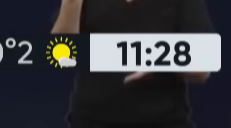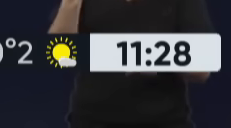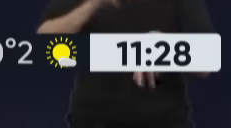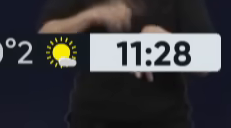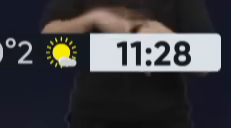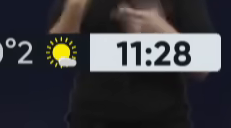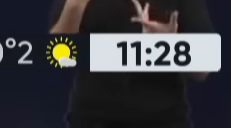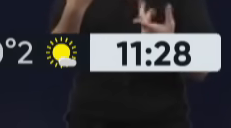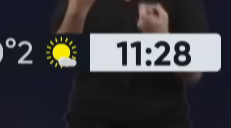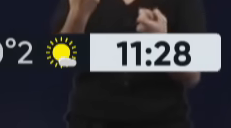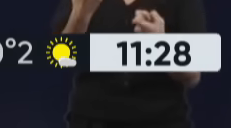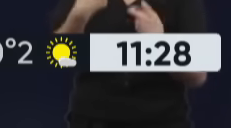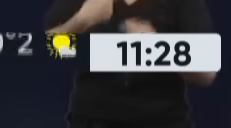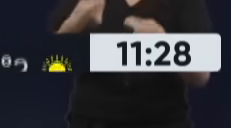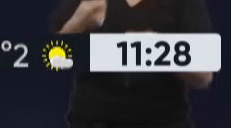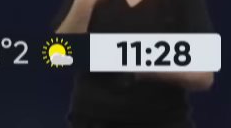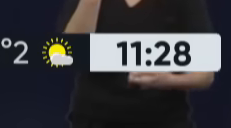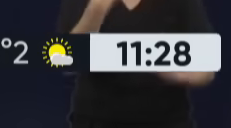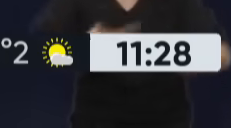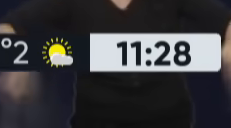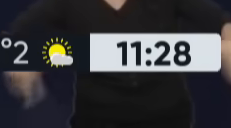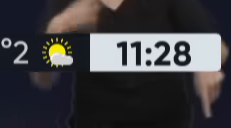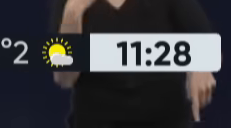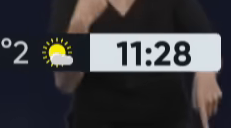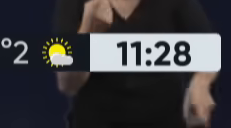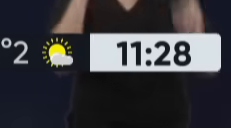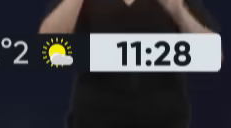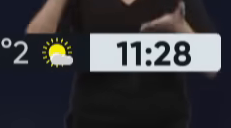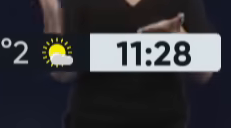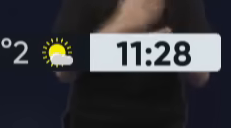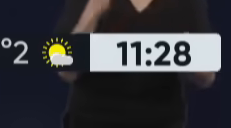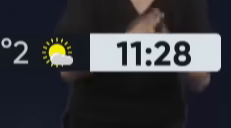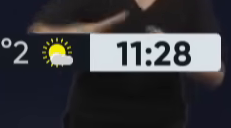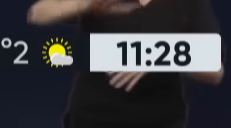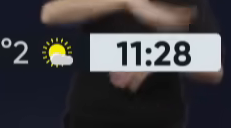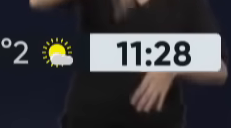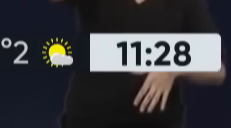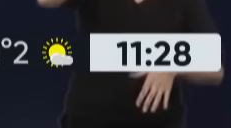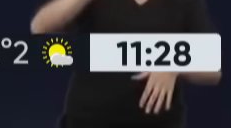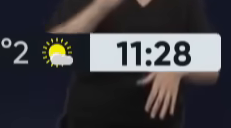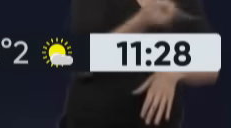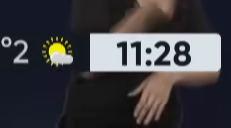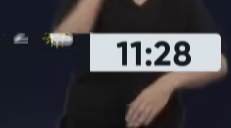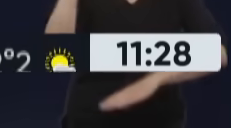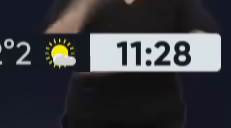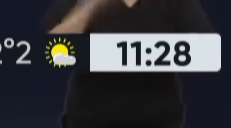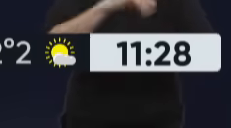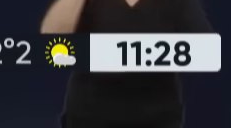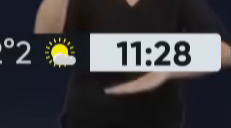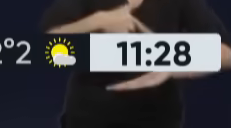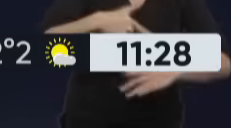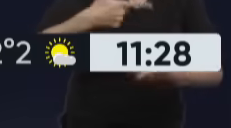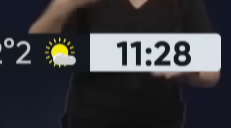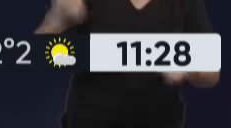de los últimos 18 años y la producción petrolífera de Vaca Muerta subió un 20%